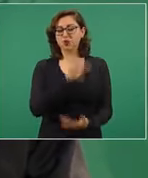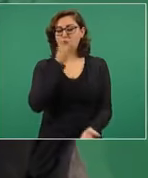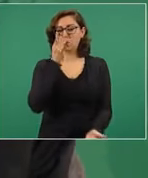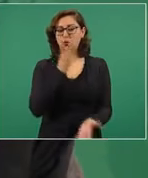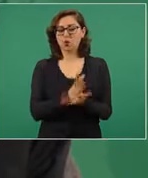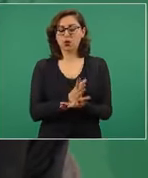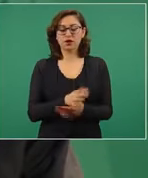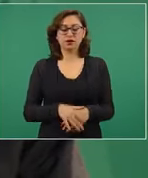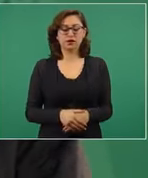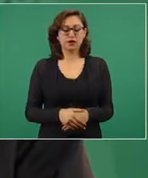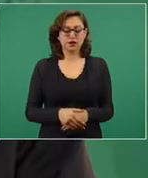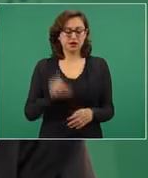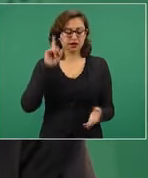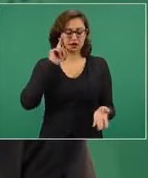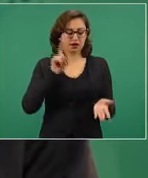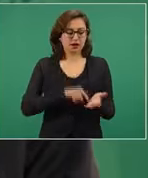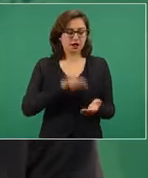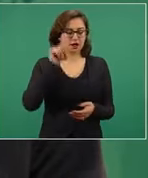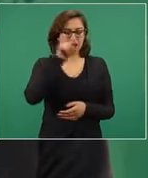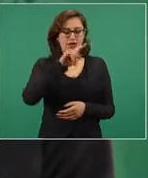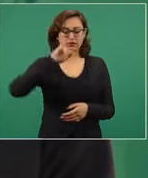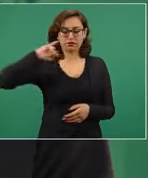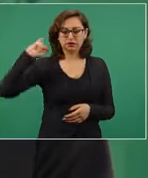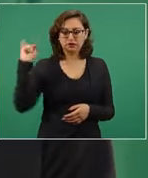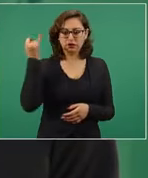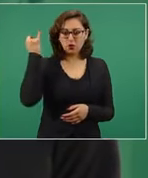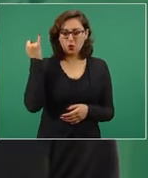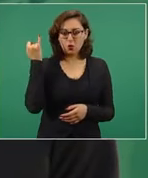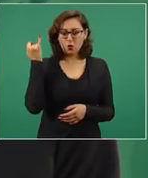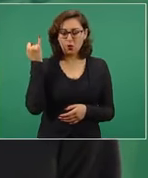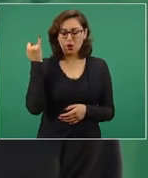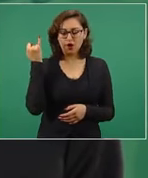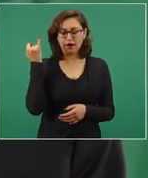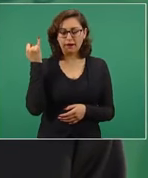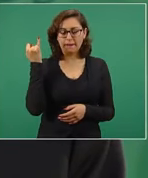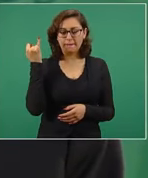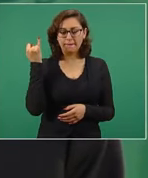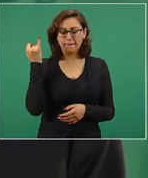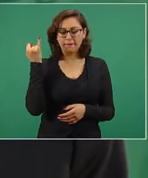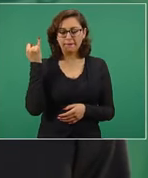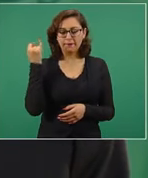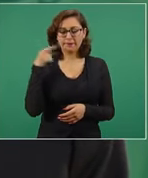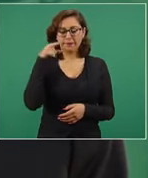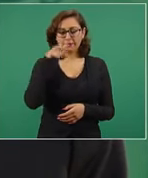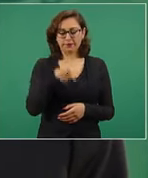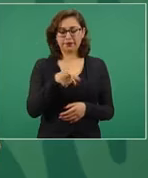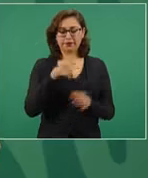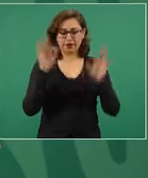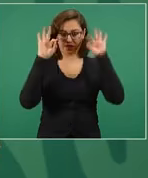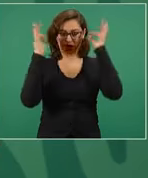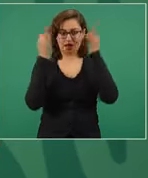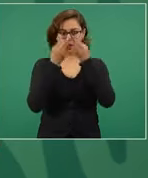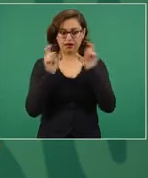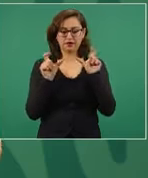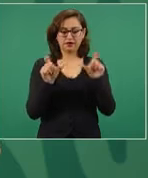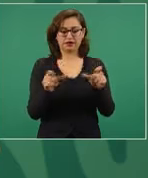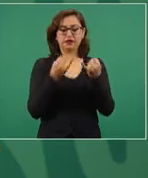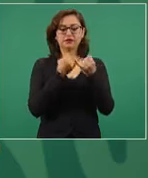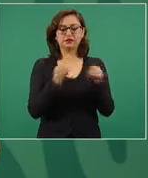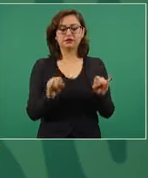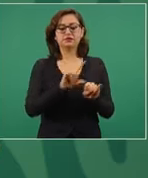Creo que en Tijuana, después de que inauguraron esa aduana,